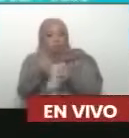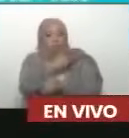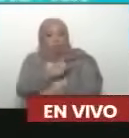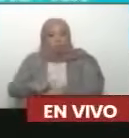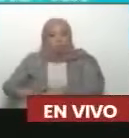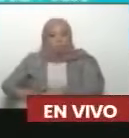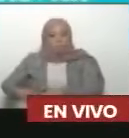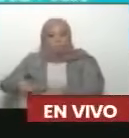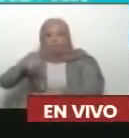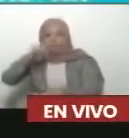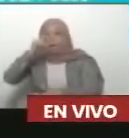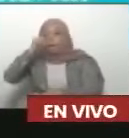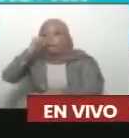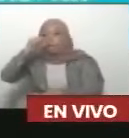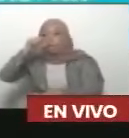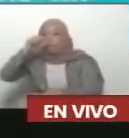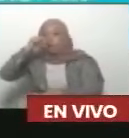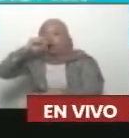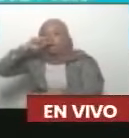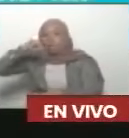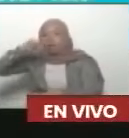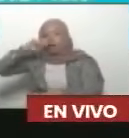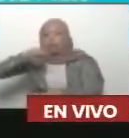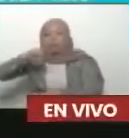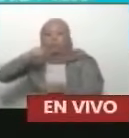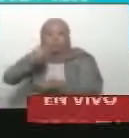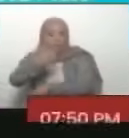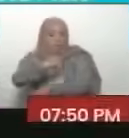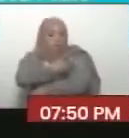presidente Vladimir Putin y mandó las vacunas